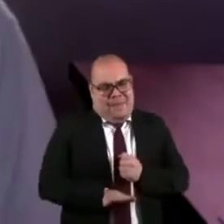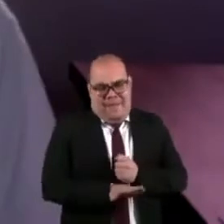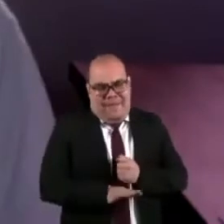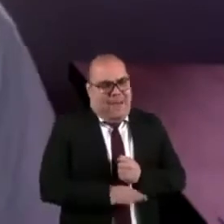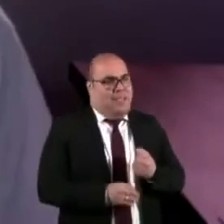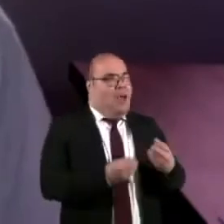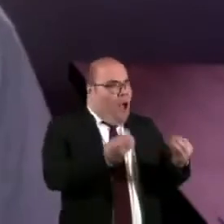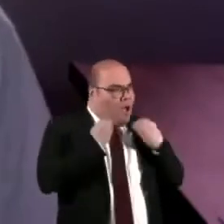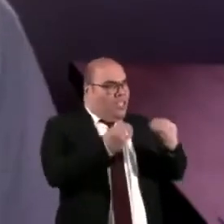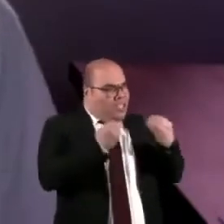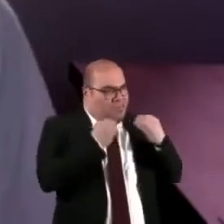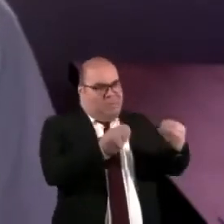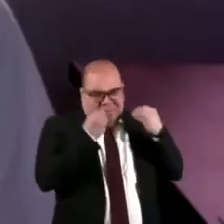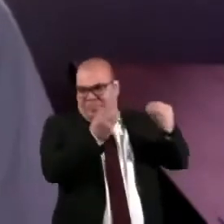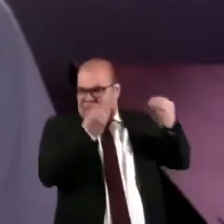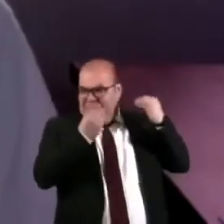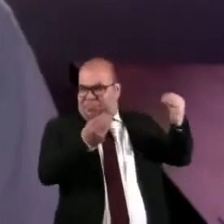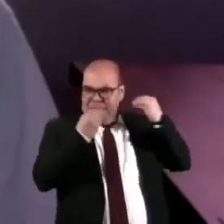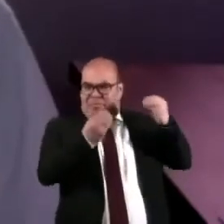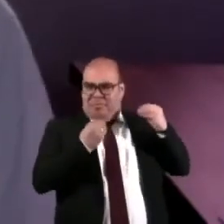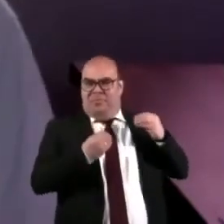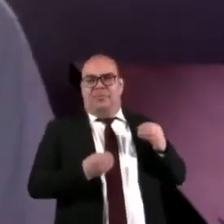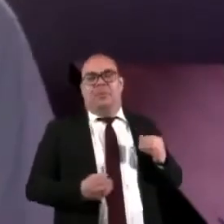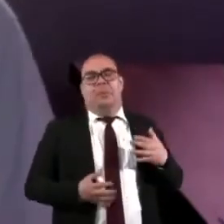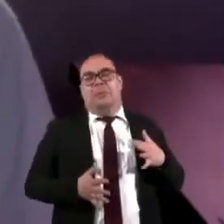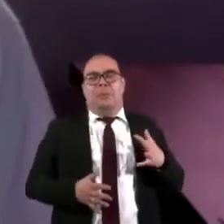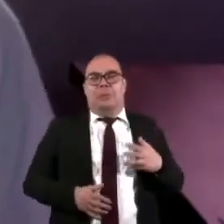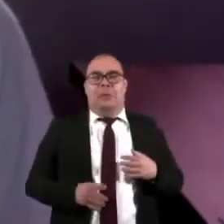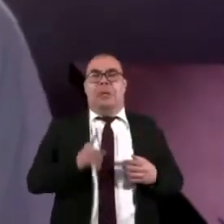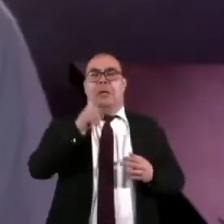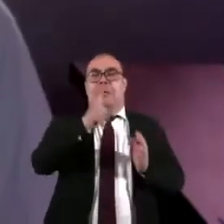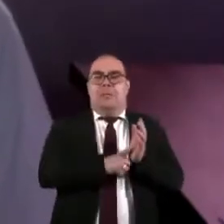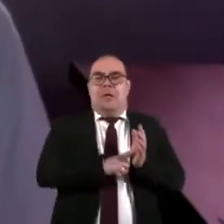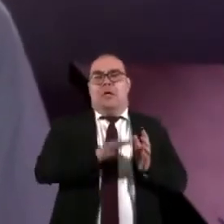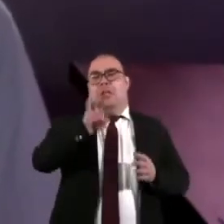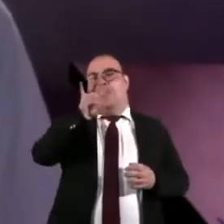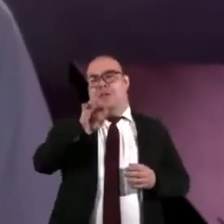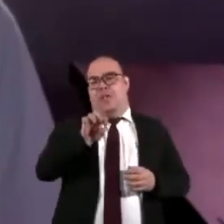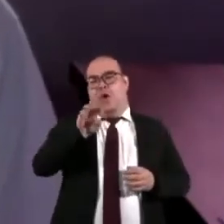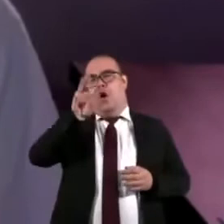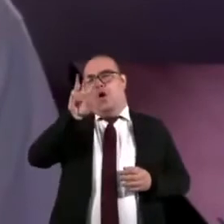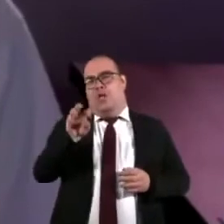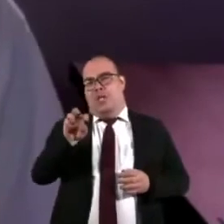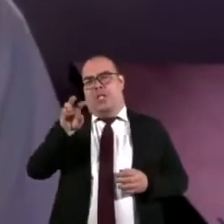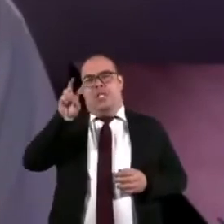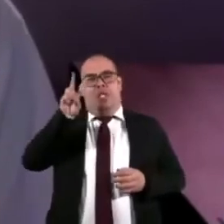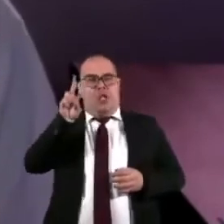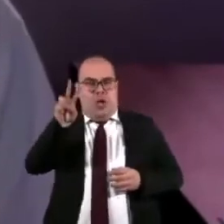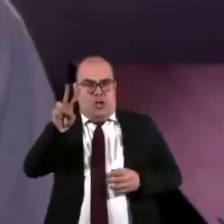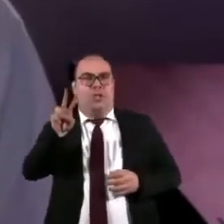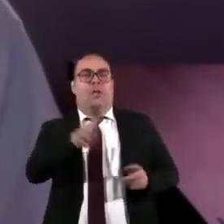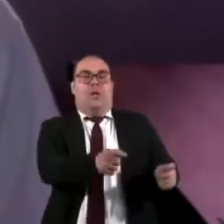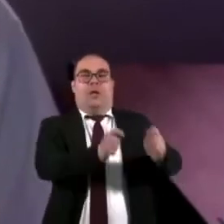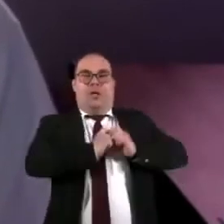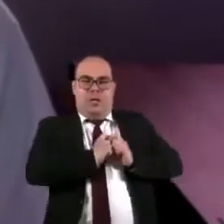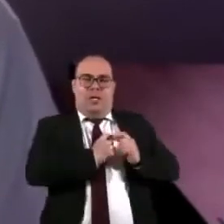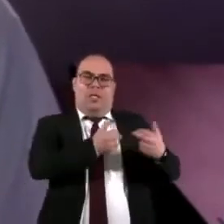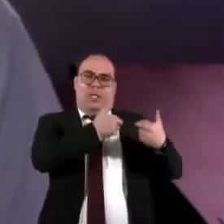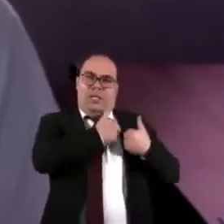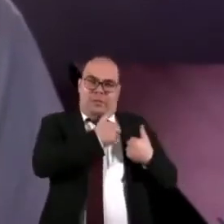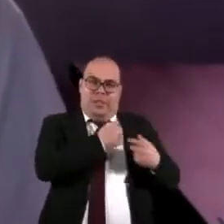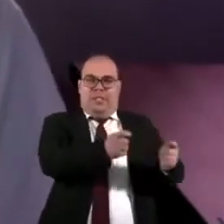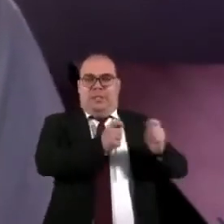tocó hacer como tal, y ya por el año 82 es que comienzo a tener las primeras responsabilidades en medio